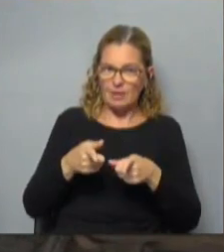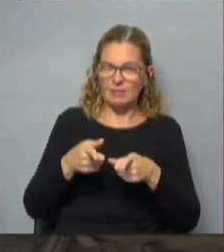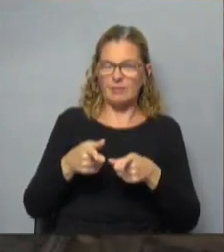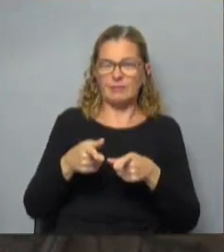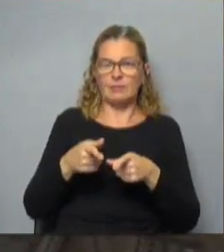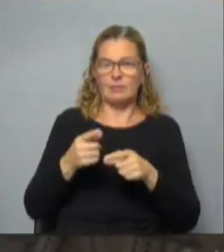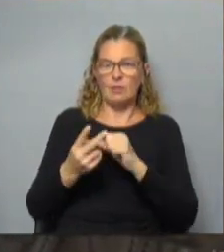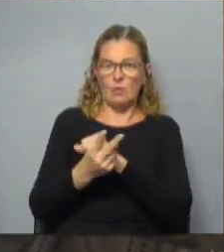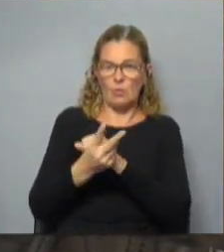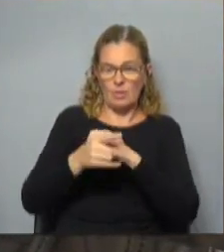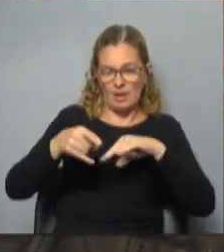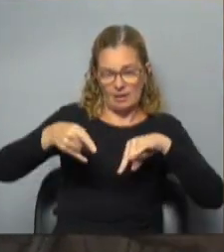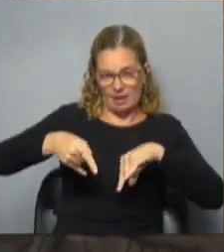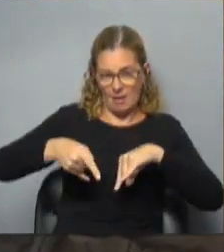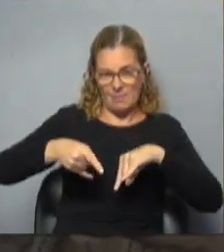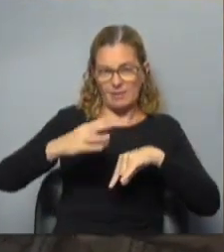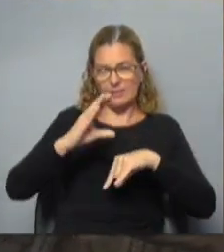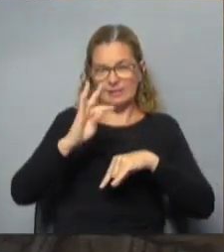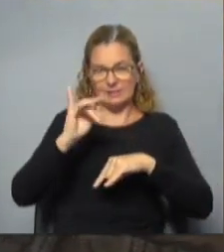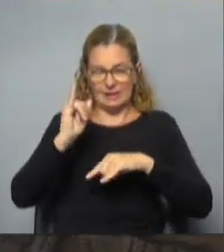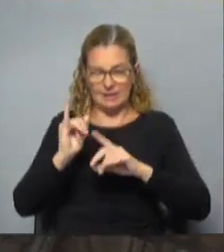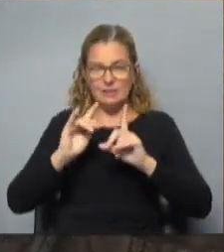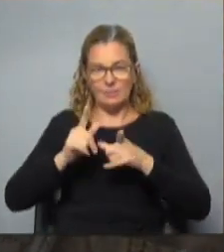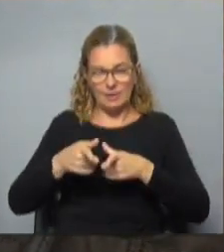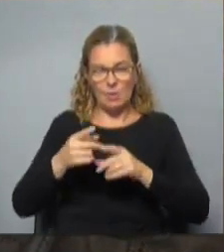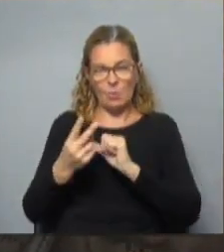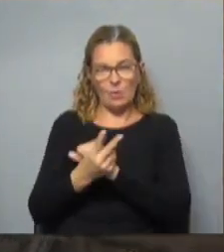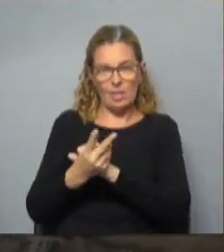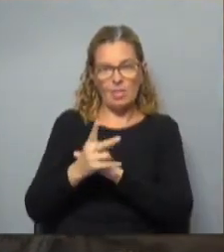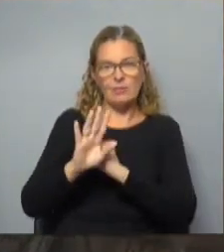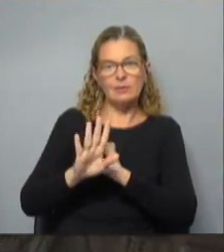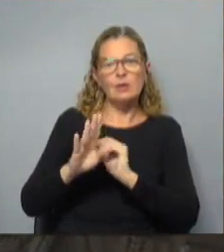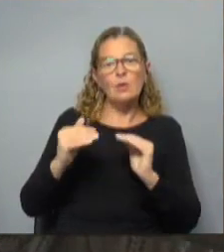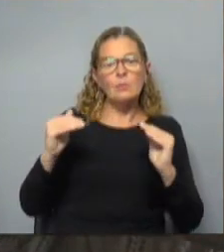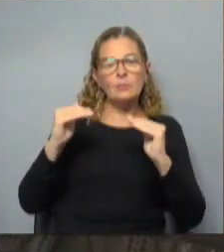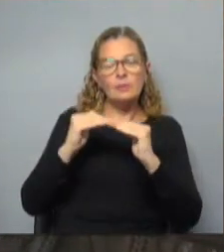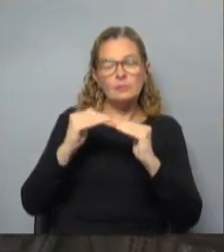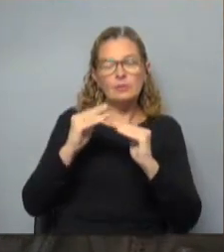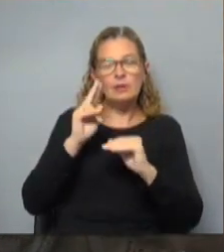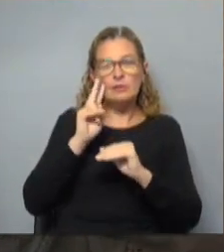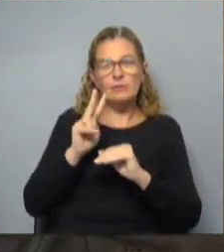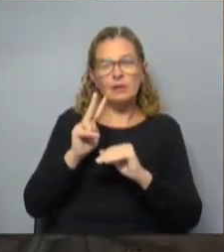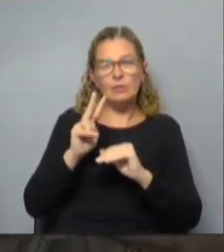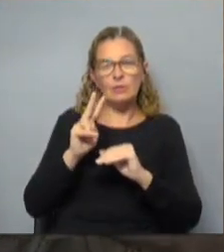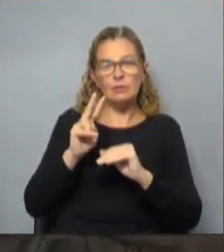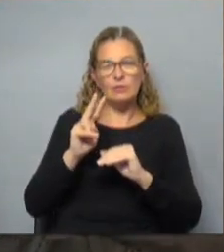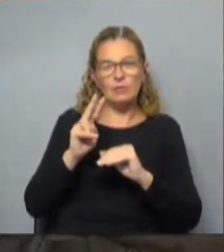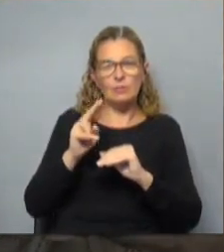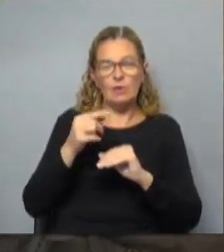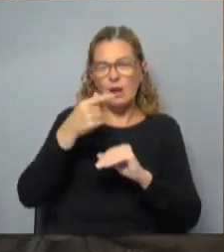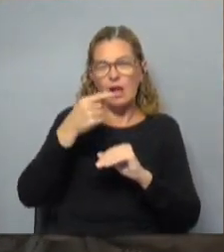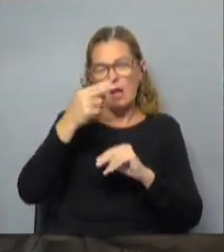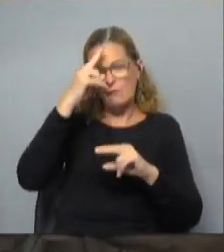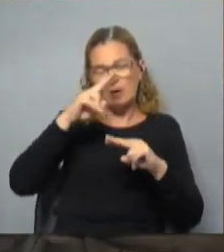cuidar camas de cuidados moderados como camas de cti y lo mismo lo que tiene que ver con la gravedad de la afección